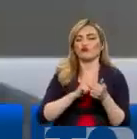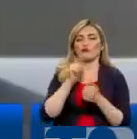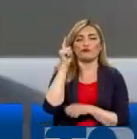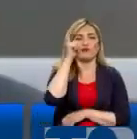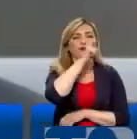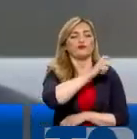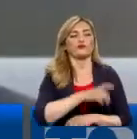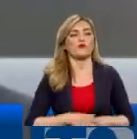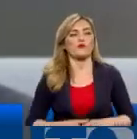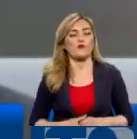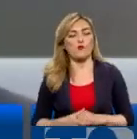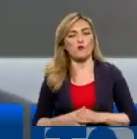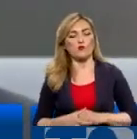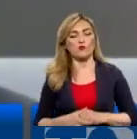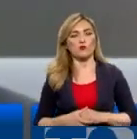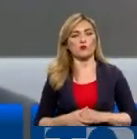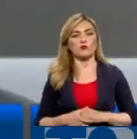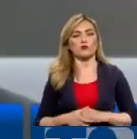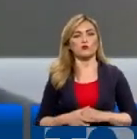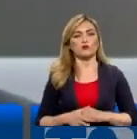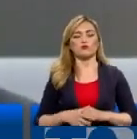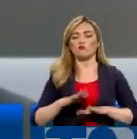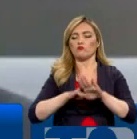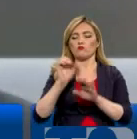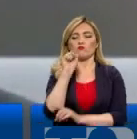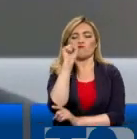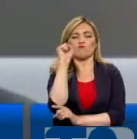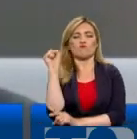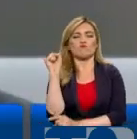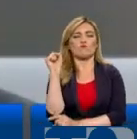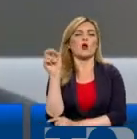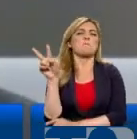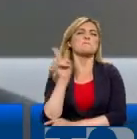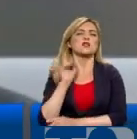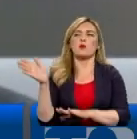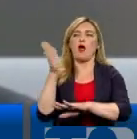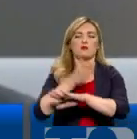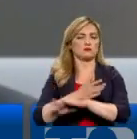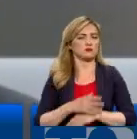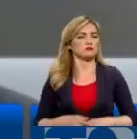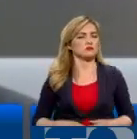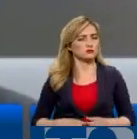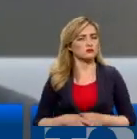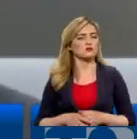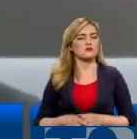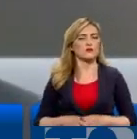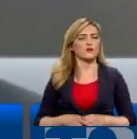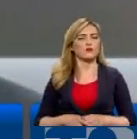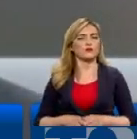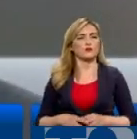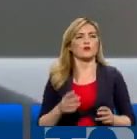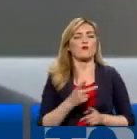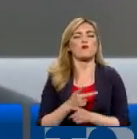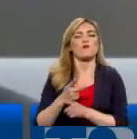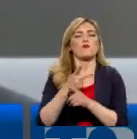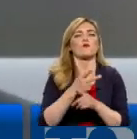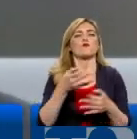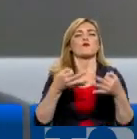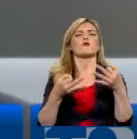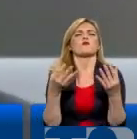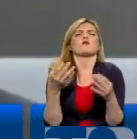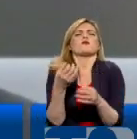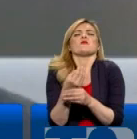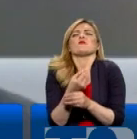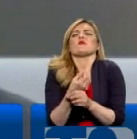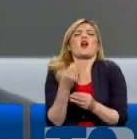Se está resarciendo los derechos de los cuales fueron afectados en su momento, y más bien, lo que el Consejo de la Judicatura debería